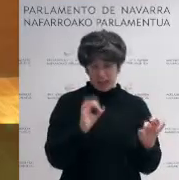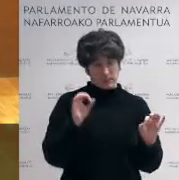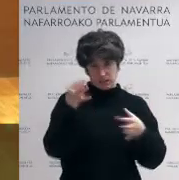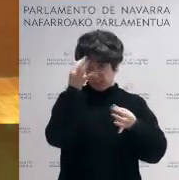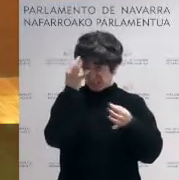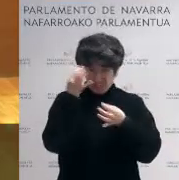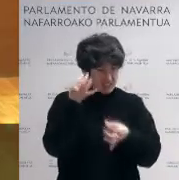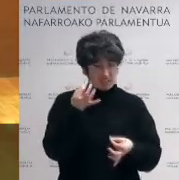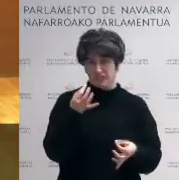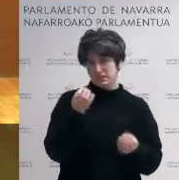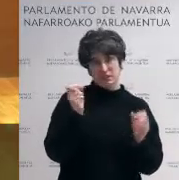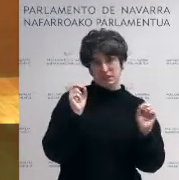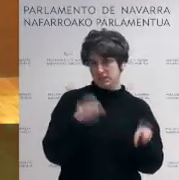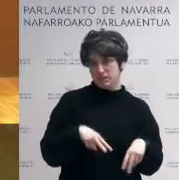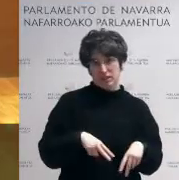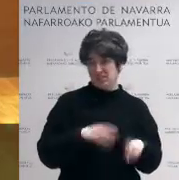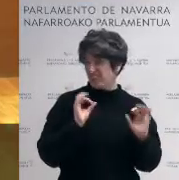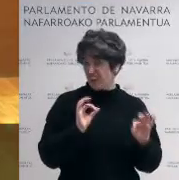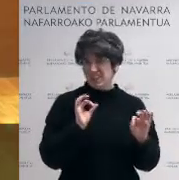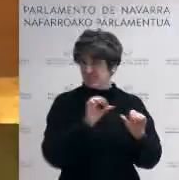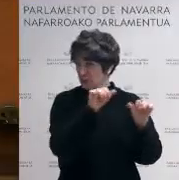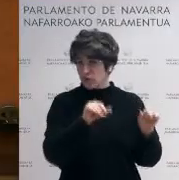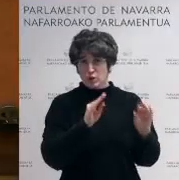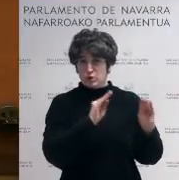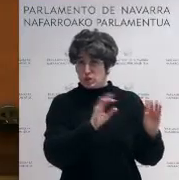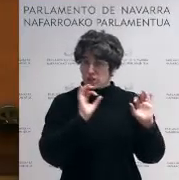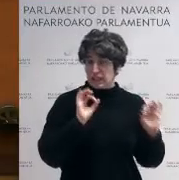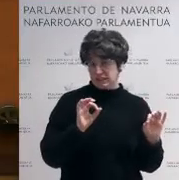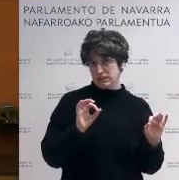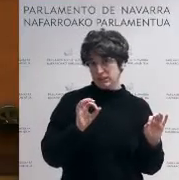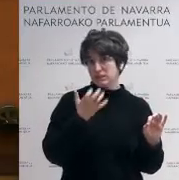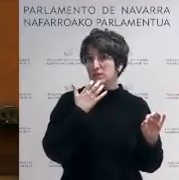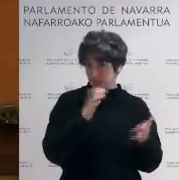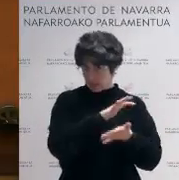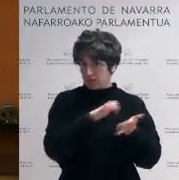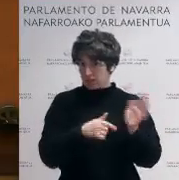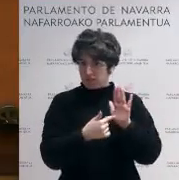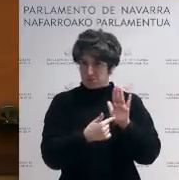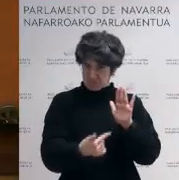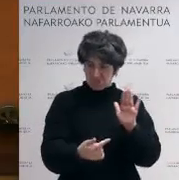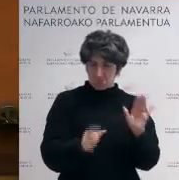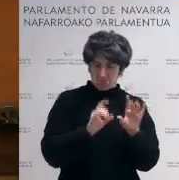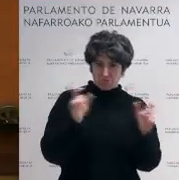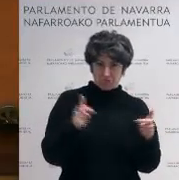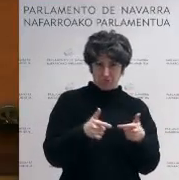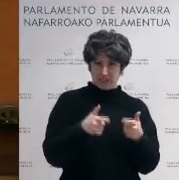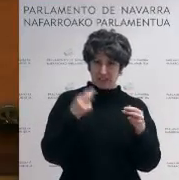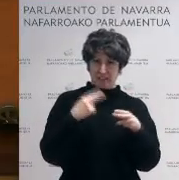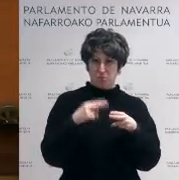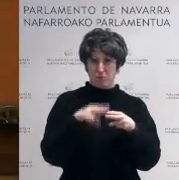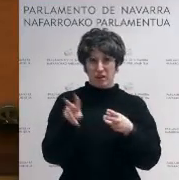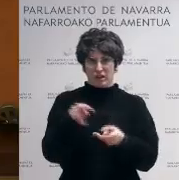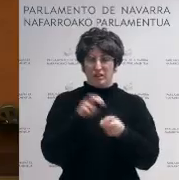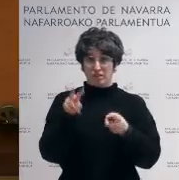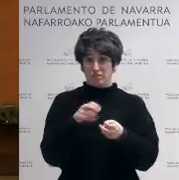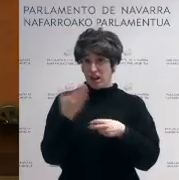rigor tiene este informe de disconformidad que defiende la mesa política de fiscalidad, la mesa de fiscalidad que